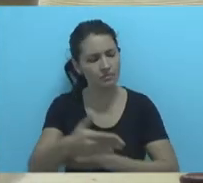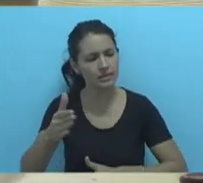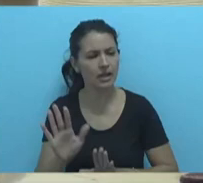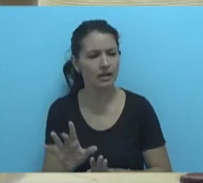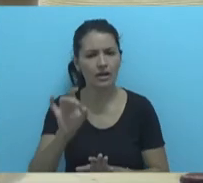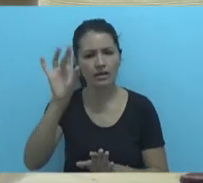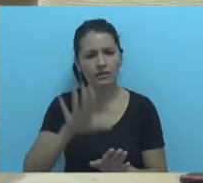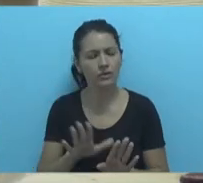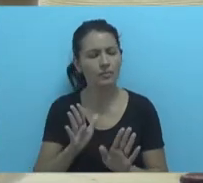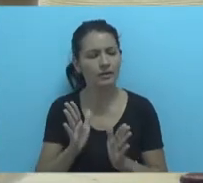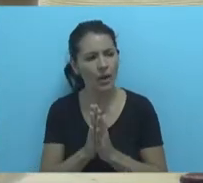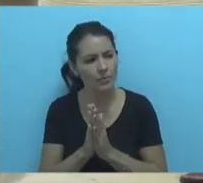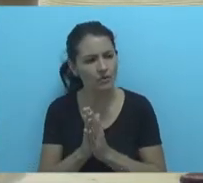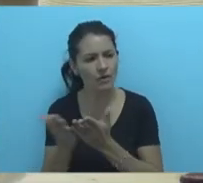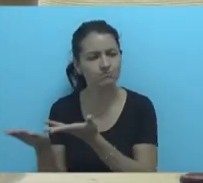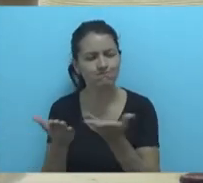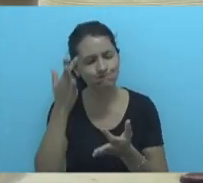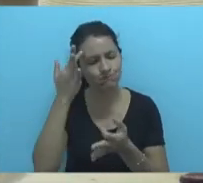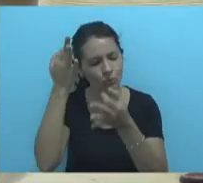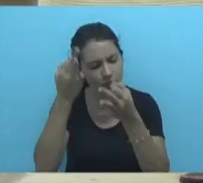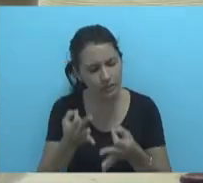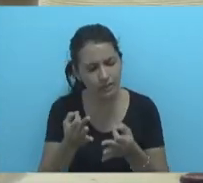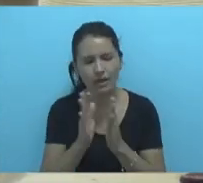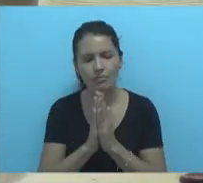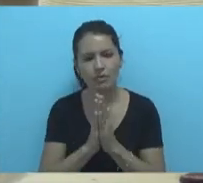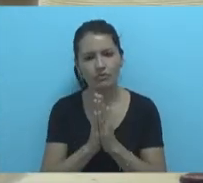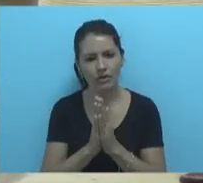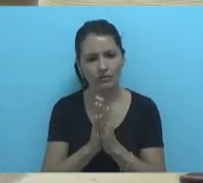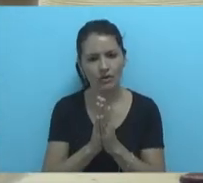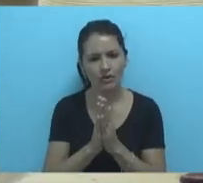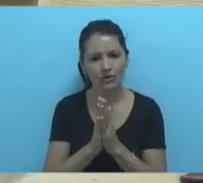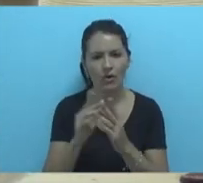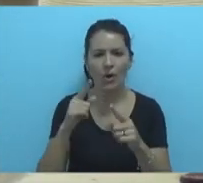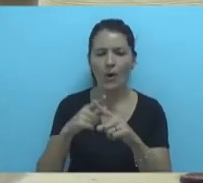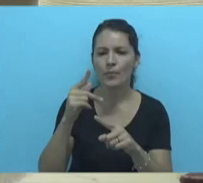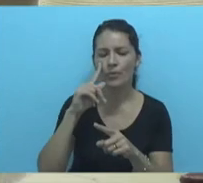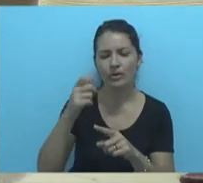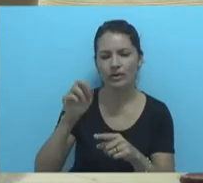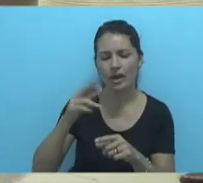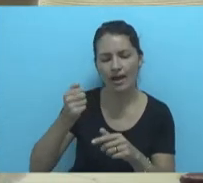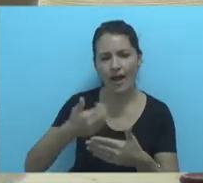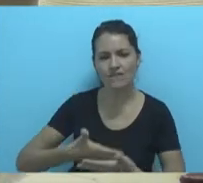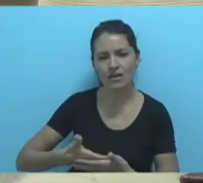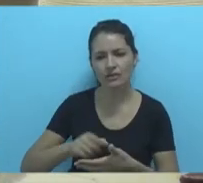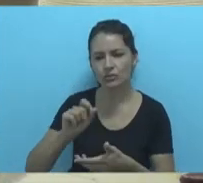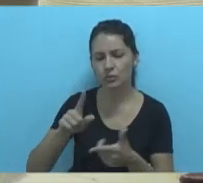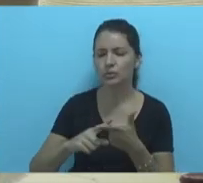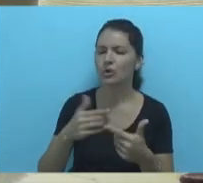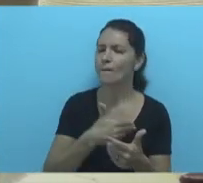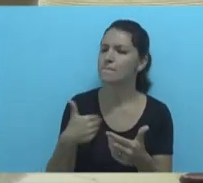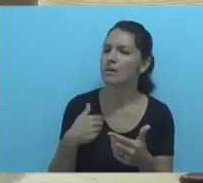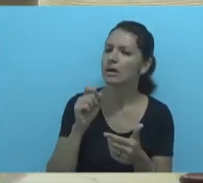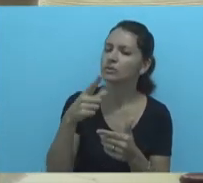simplemente quiero hacer un llamado de justicia para Kiara, por su bebé, y a su mamá Verónica, decirle una